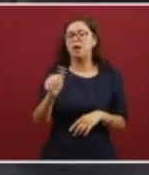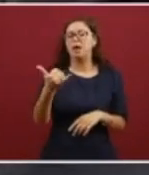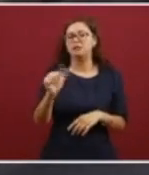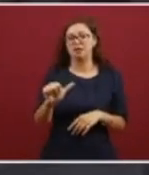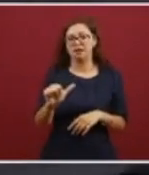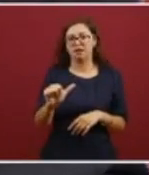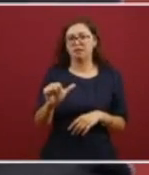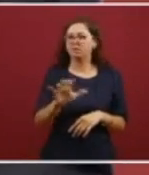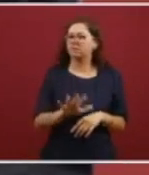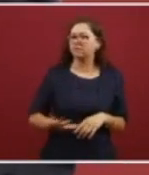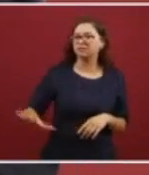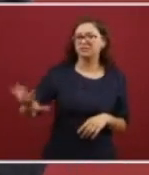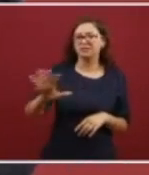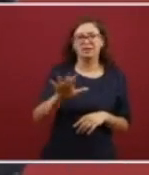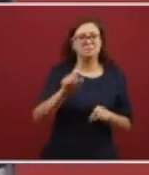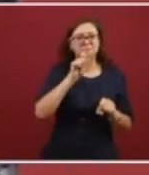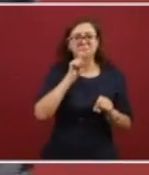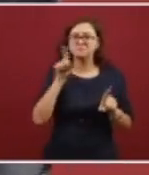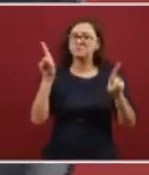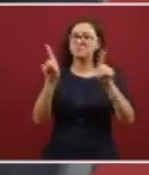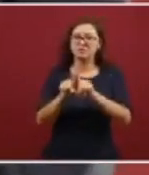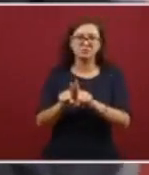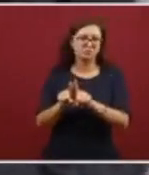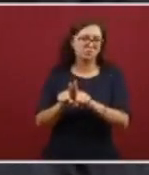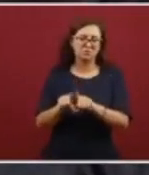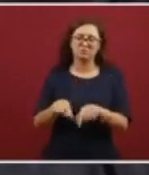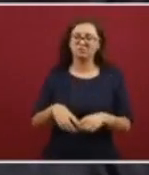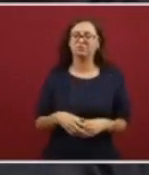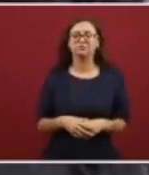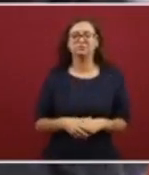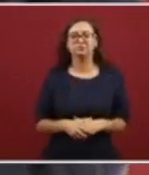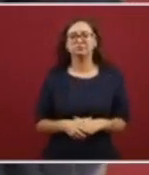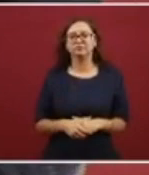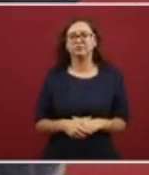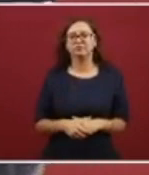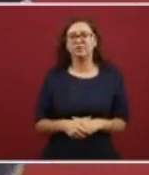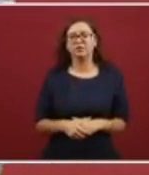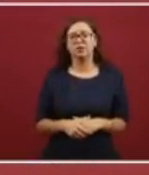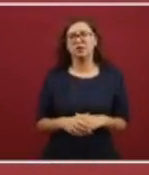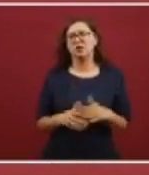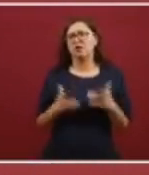que se van a afectar